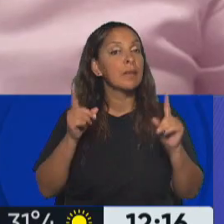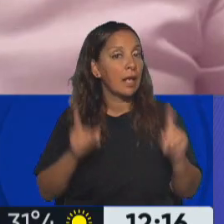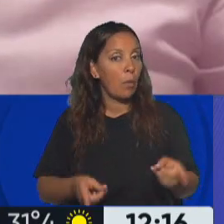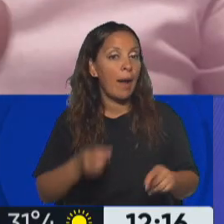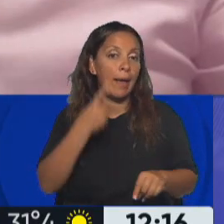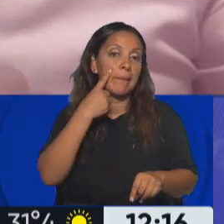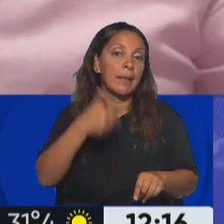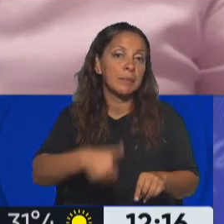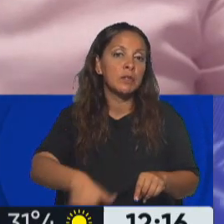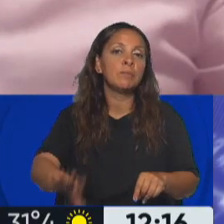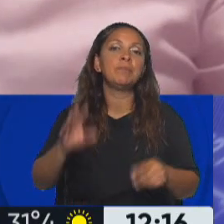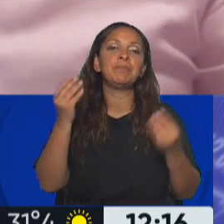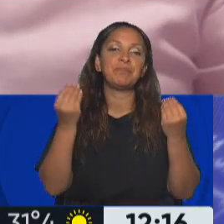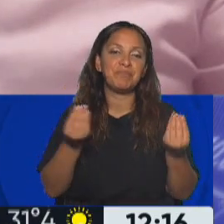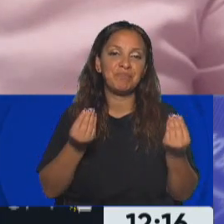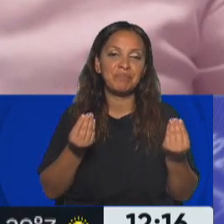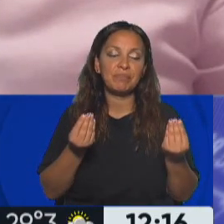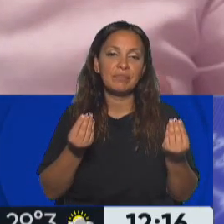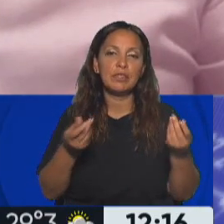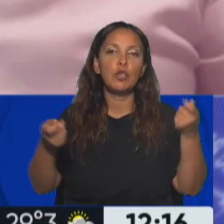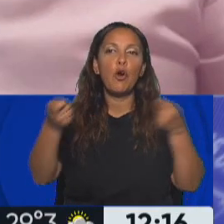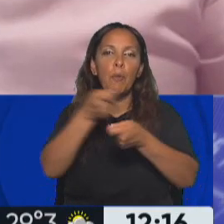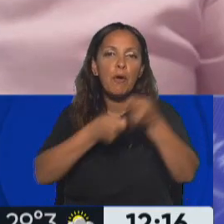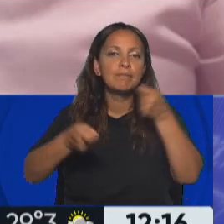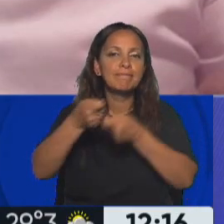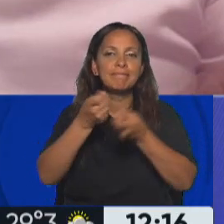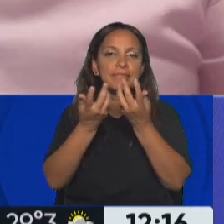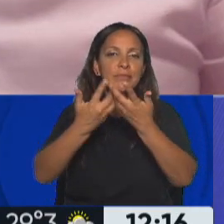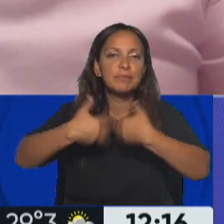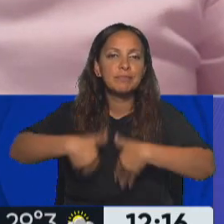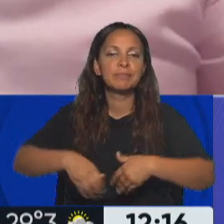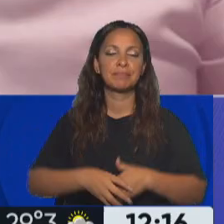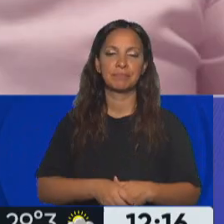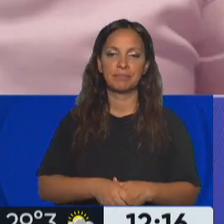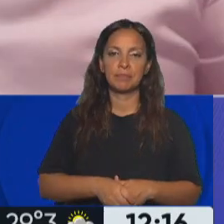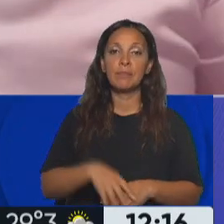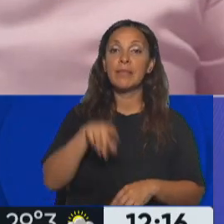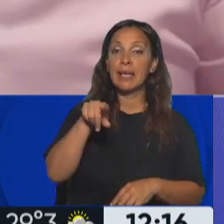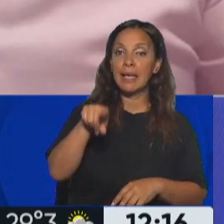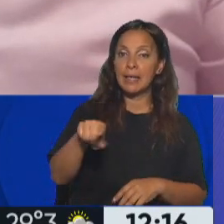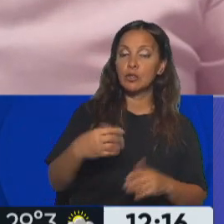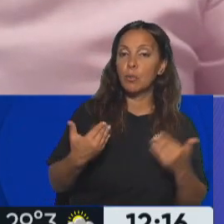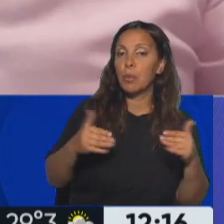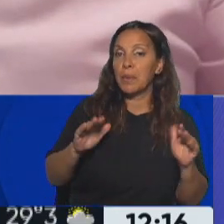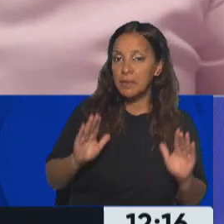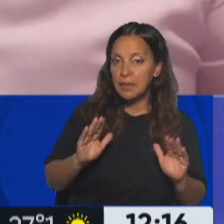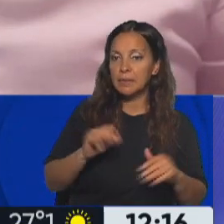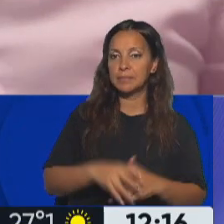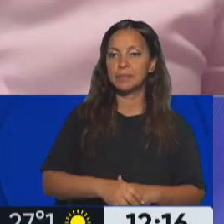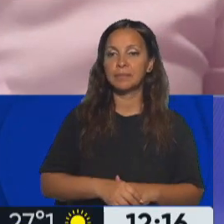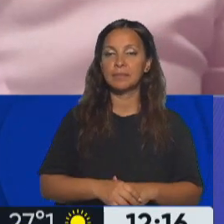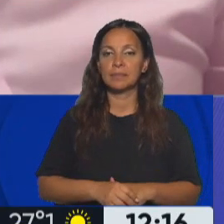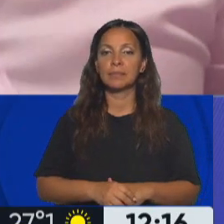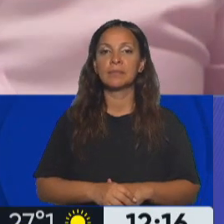verá cómo se comporta el mercado. Esto probablemente puede ser por lo que esté